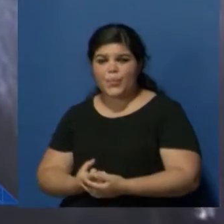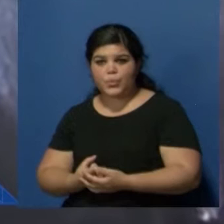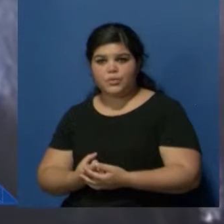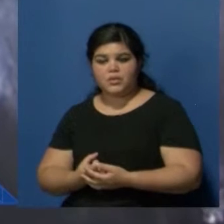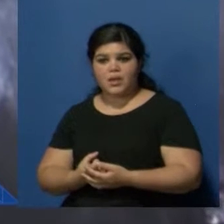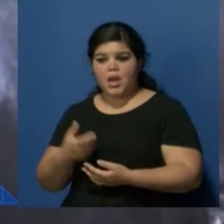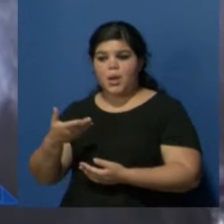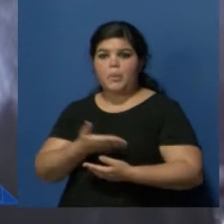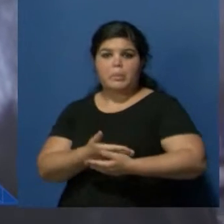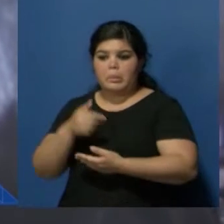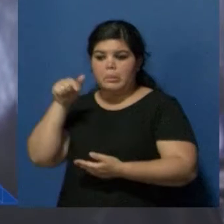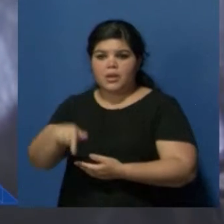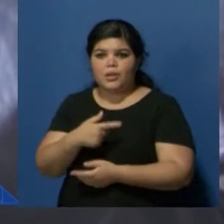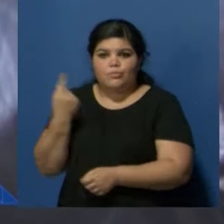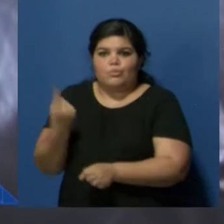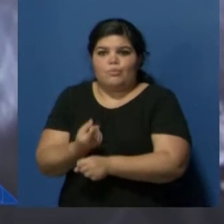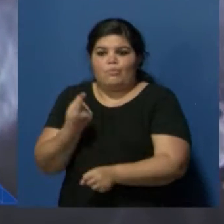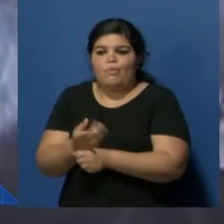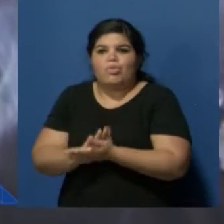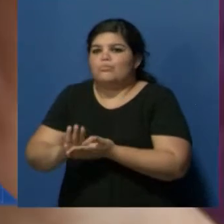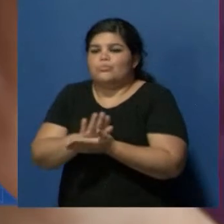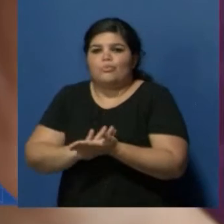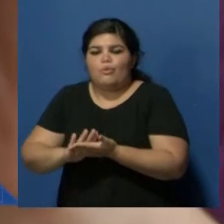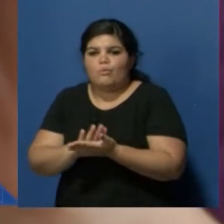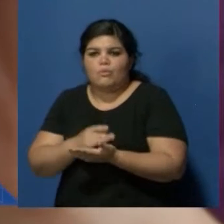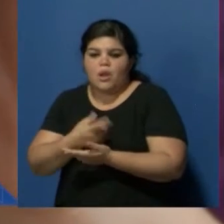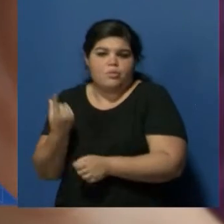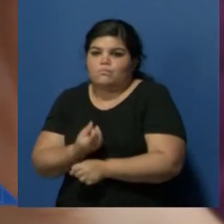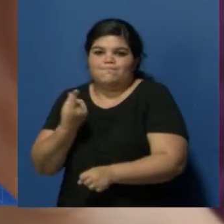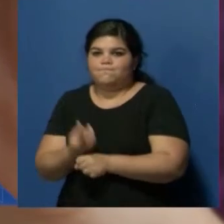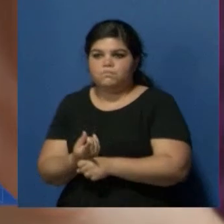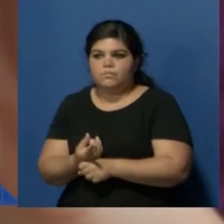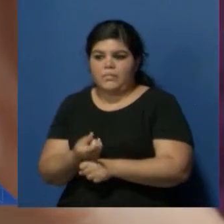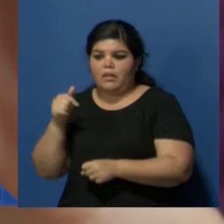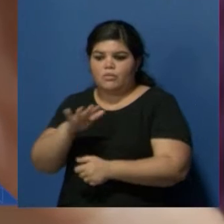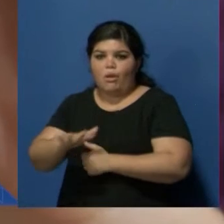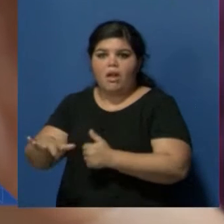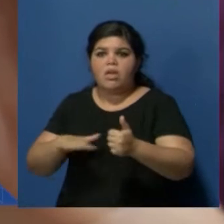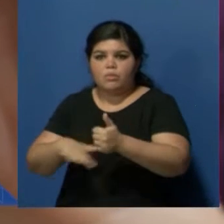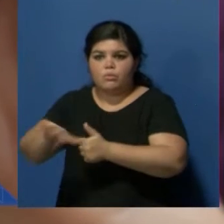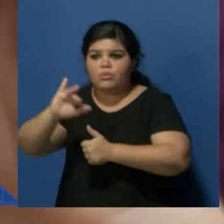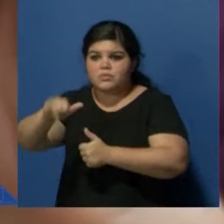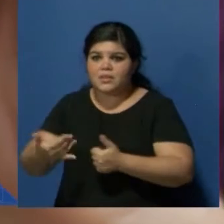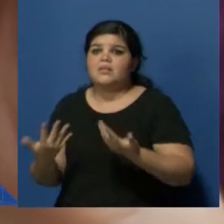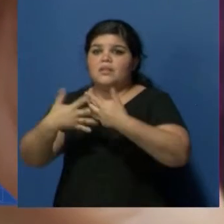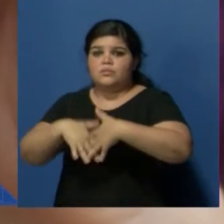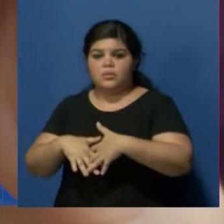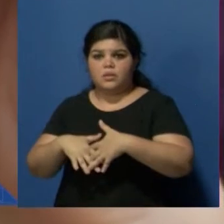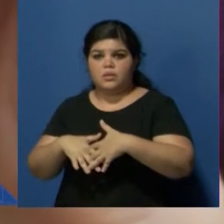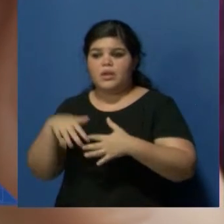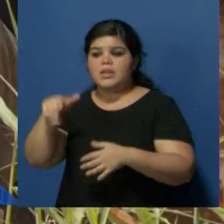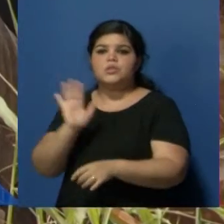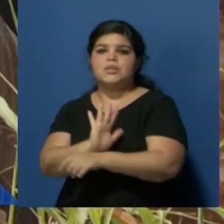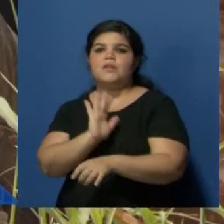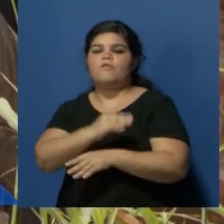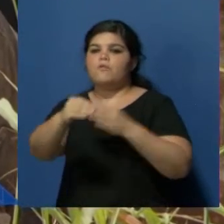tiene ninguna forma de menguarla. Claro. ¿Sí? ¿Influye el entorno? Claro que sí influye el entorno. ¿Sí? Eso sería un entorno familiar.